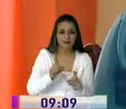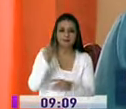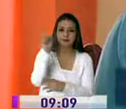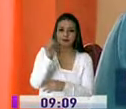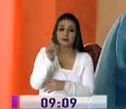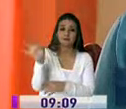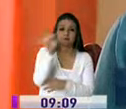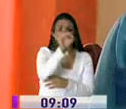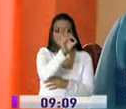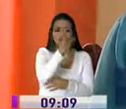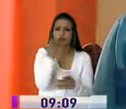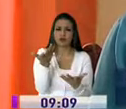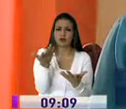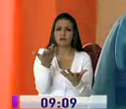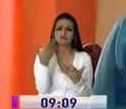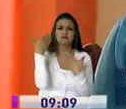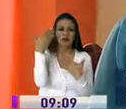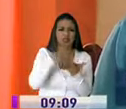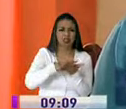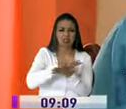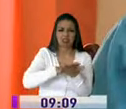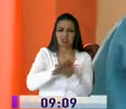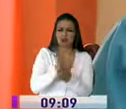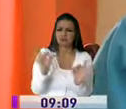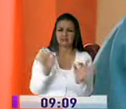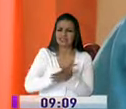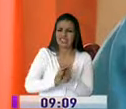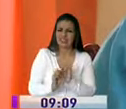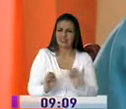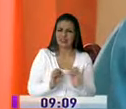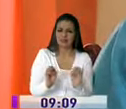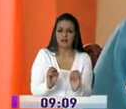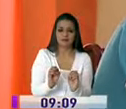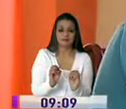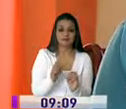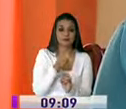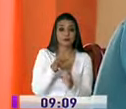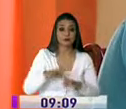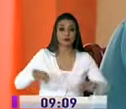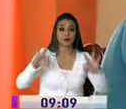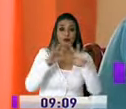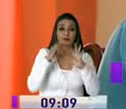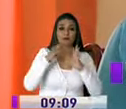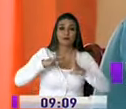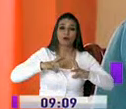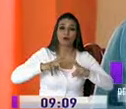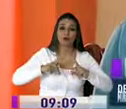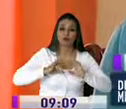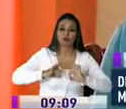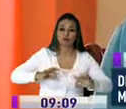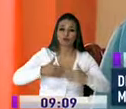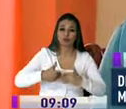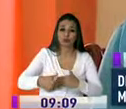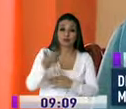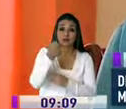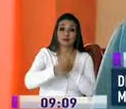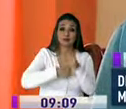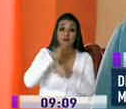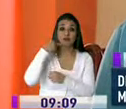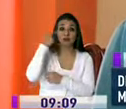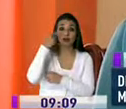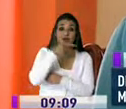fresca, gente que no esté contaminada, gente que no esté involucrada en estas redes de corrupción que se tejieron durante 10 años del